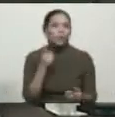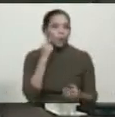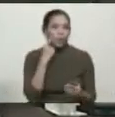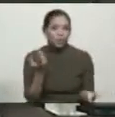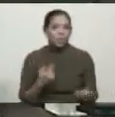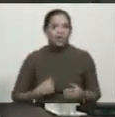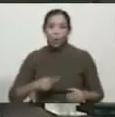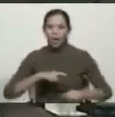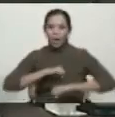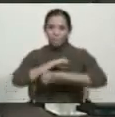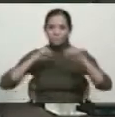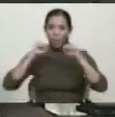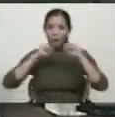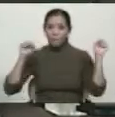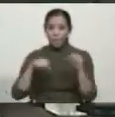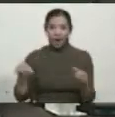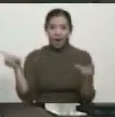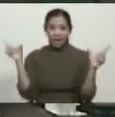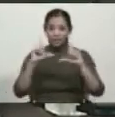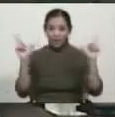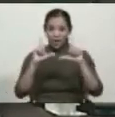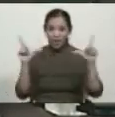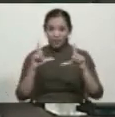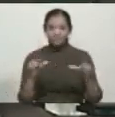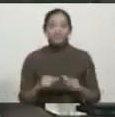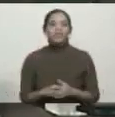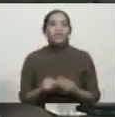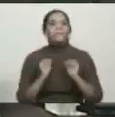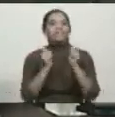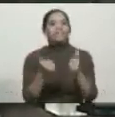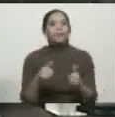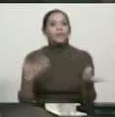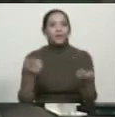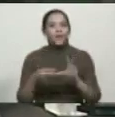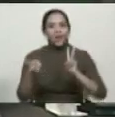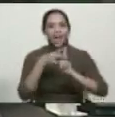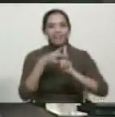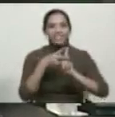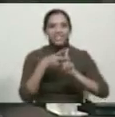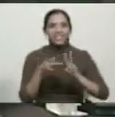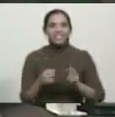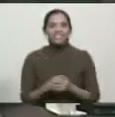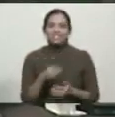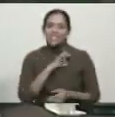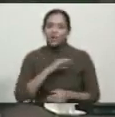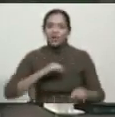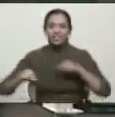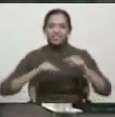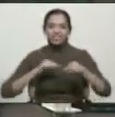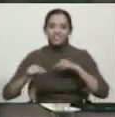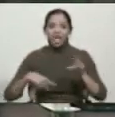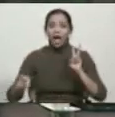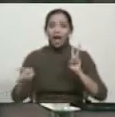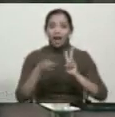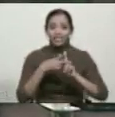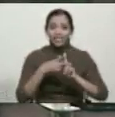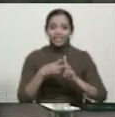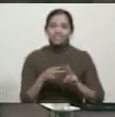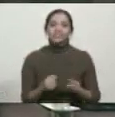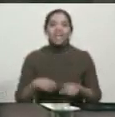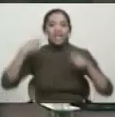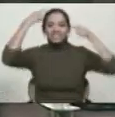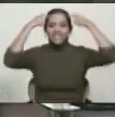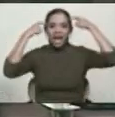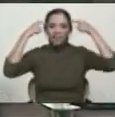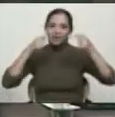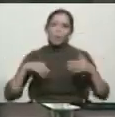estridencia audiovisual. Empezamos con la etiqueta, tenemos la etiqueta por ahí, ¿no, señor director? Y es hashtag o numeral chavismo